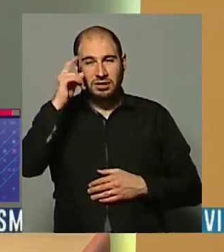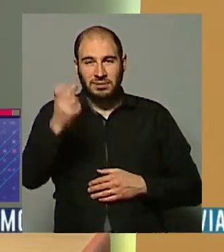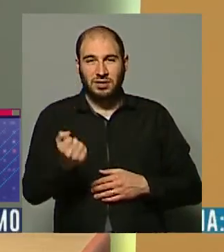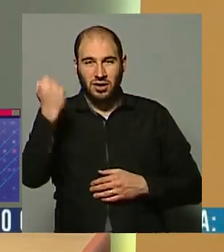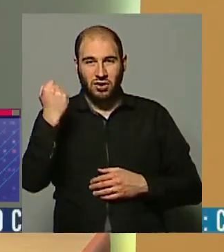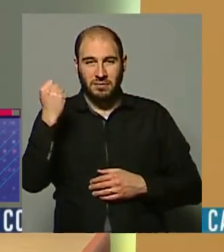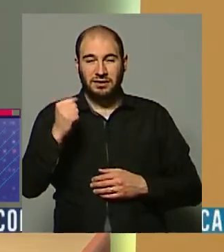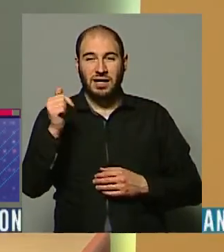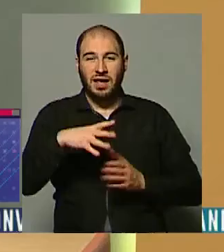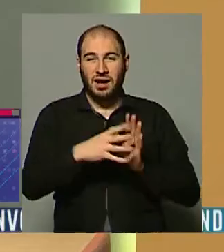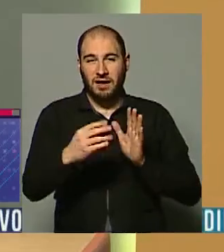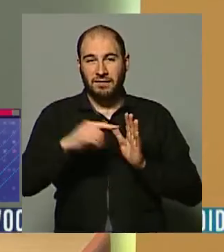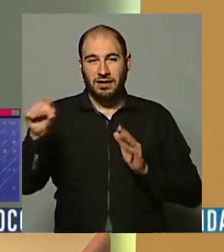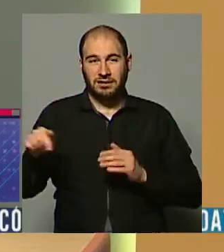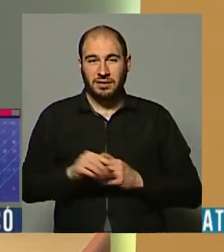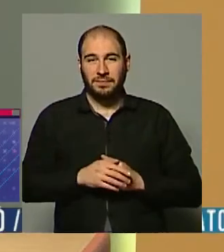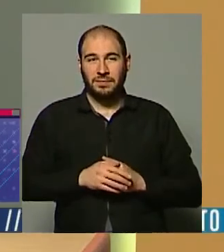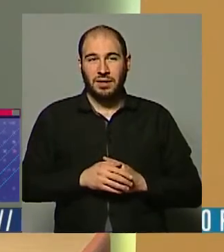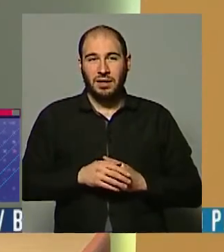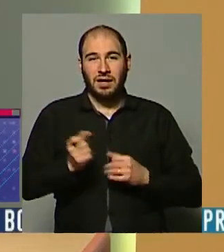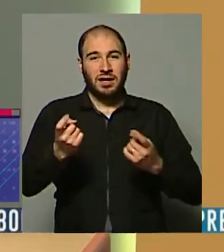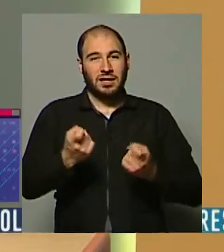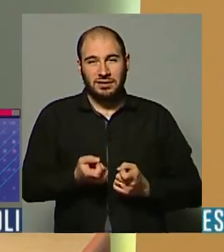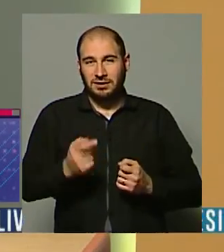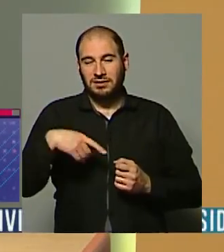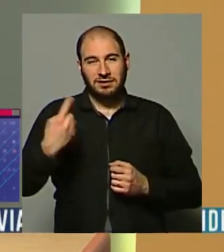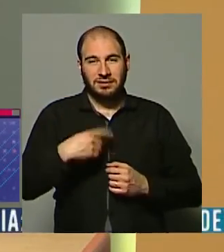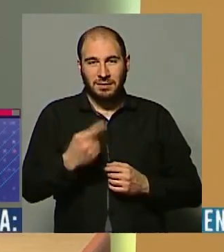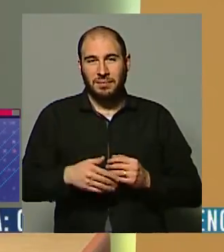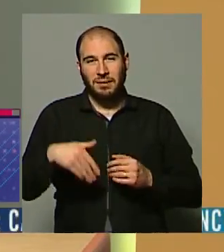economista de referencia, que creo que lo necesitamos cada vez más seguido.